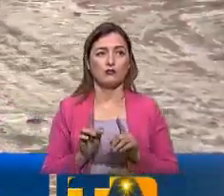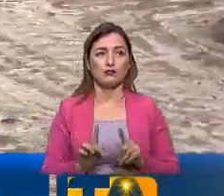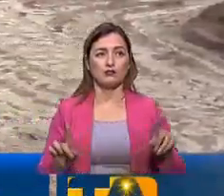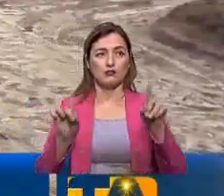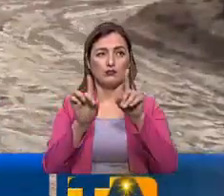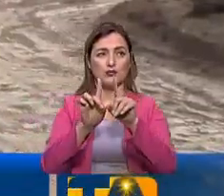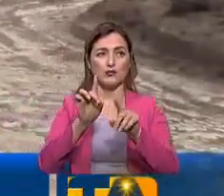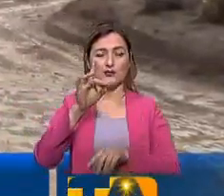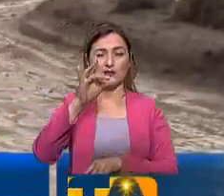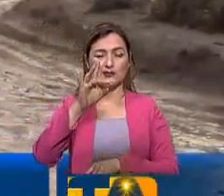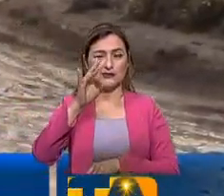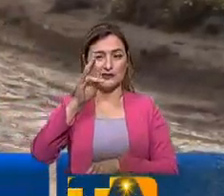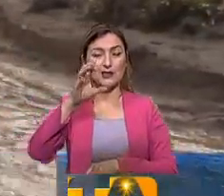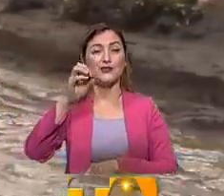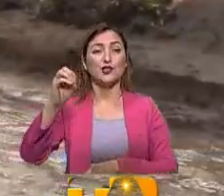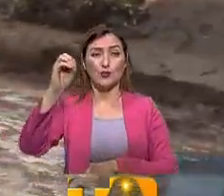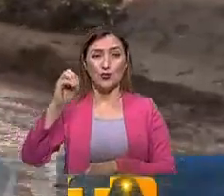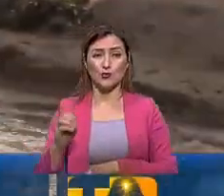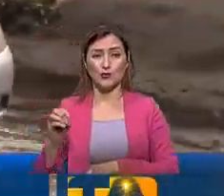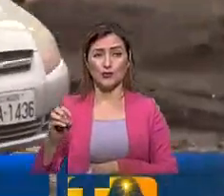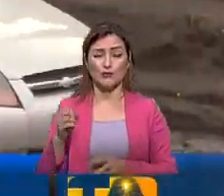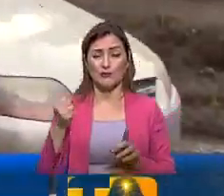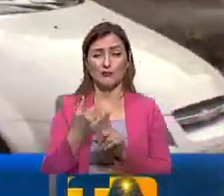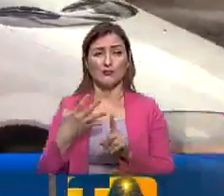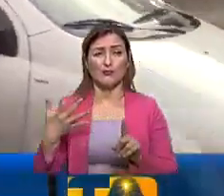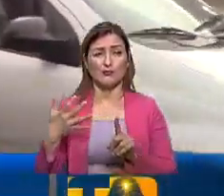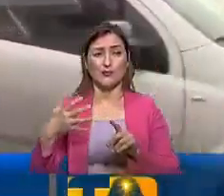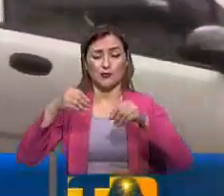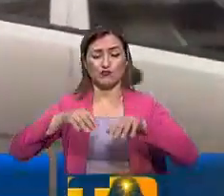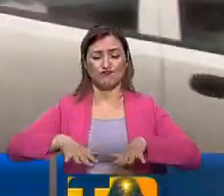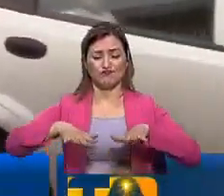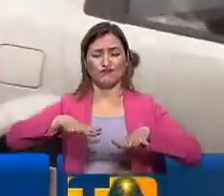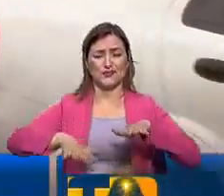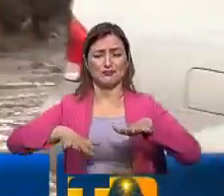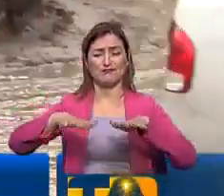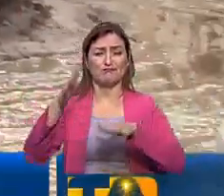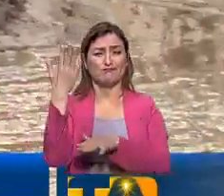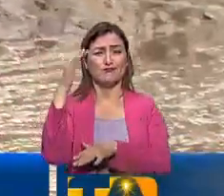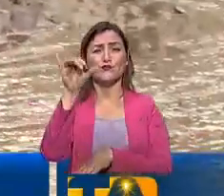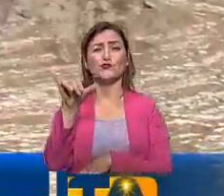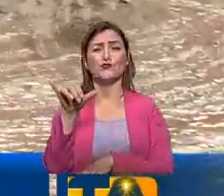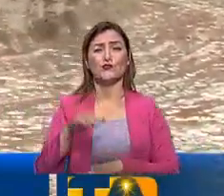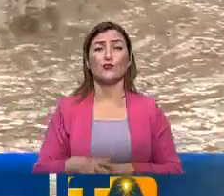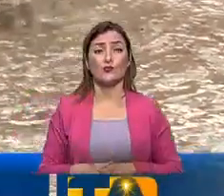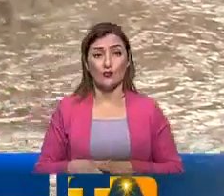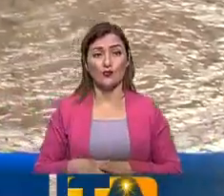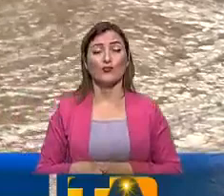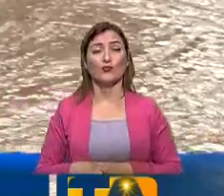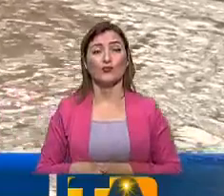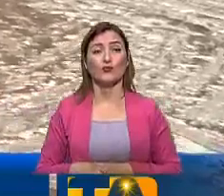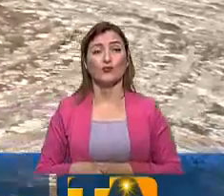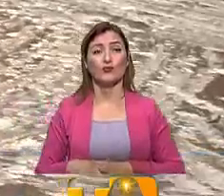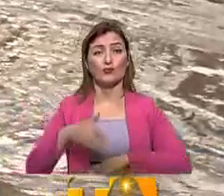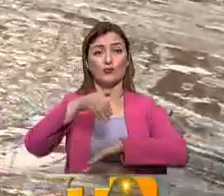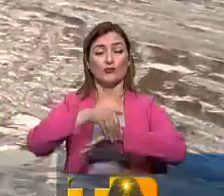el 70% de la cabecera cantonal está afectada por el aluvión registrado el pasado sábado en horas de la tarde y